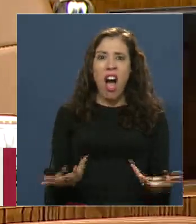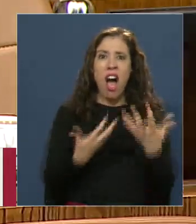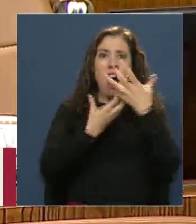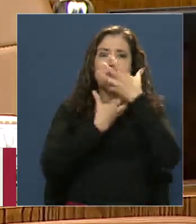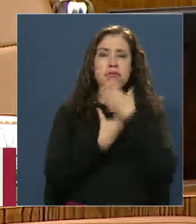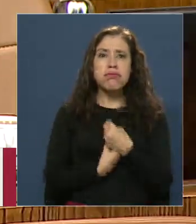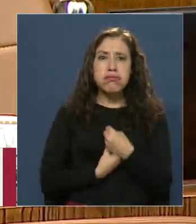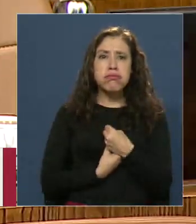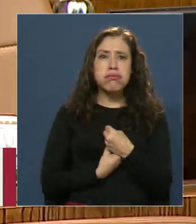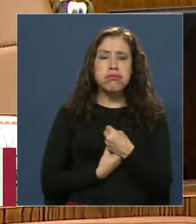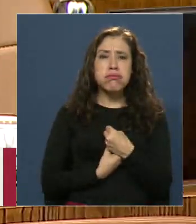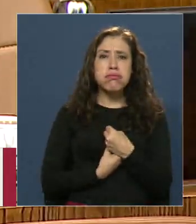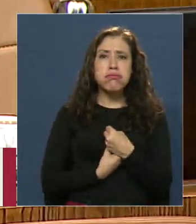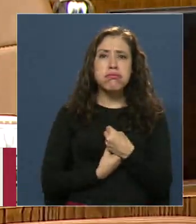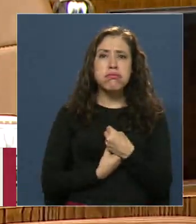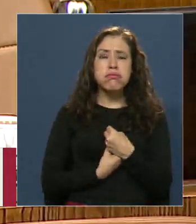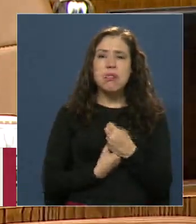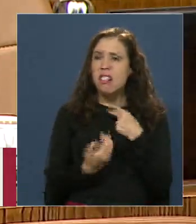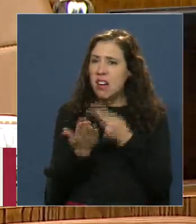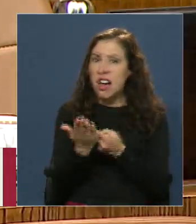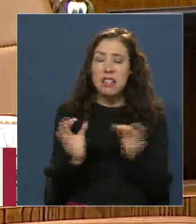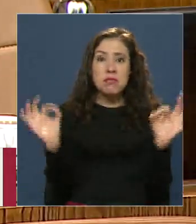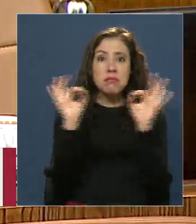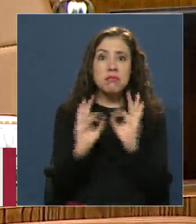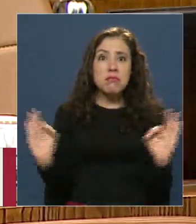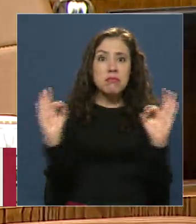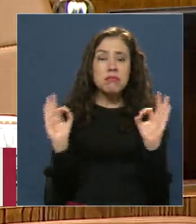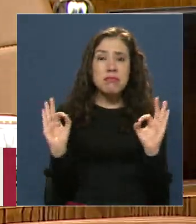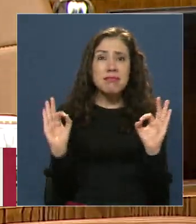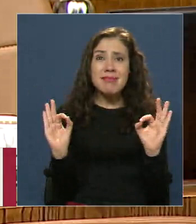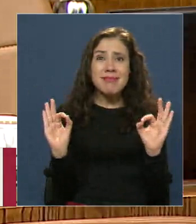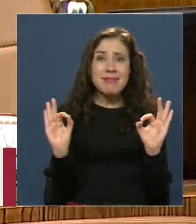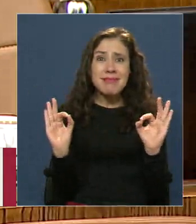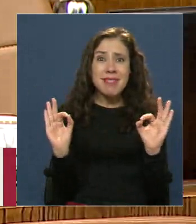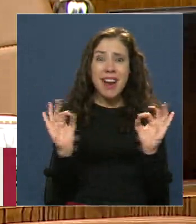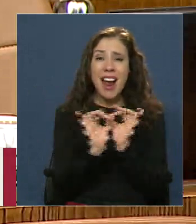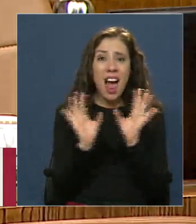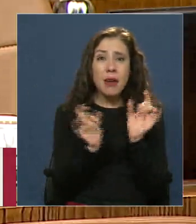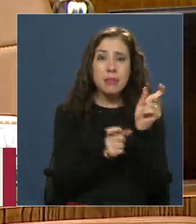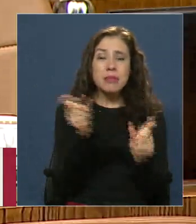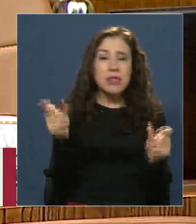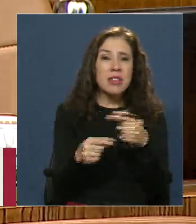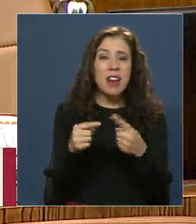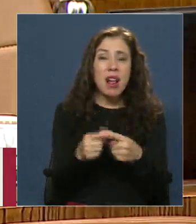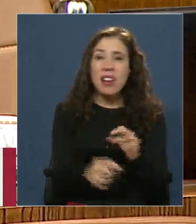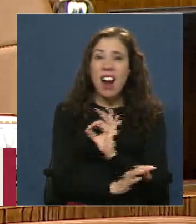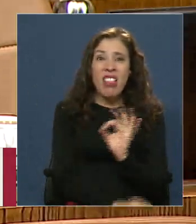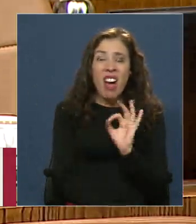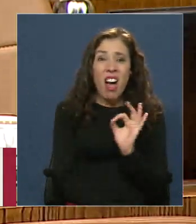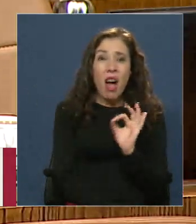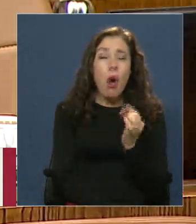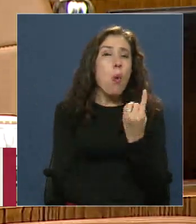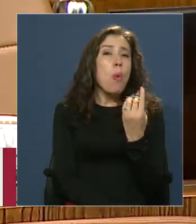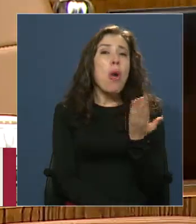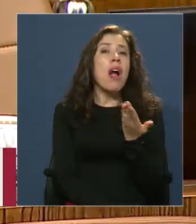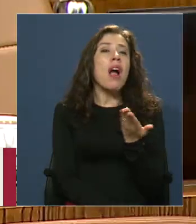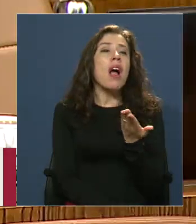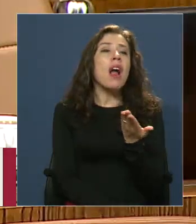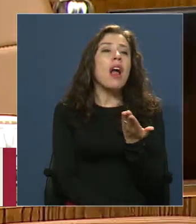aumento. Porque no vi nada concreto para la clase media, excepto lo que